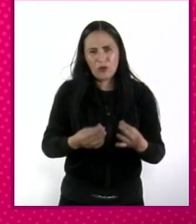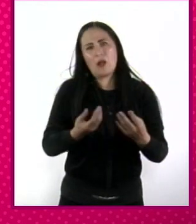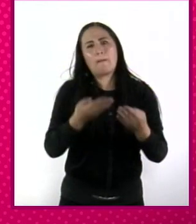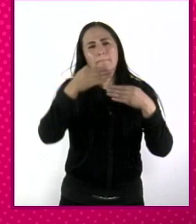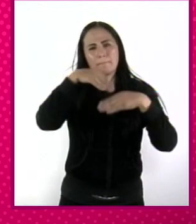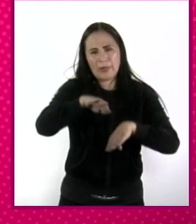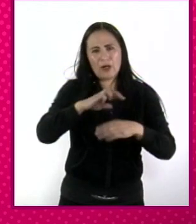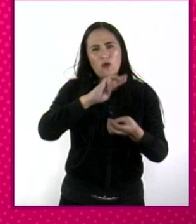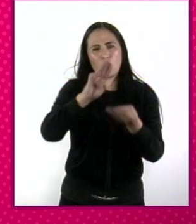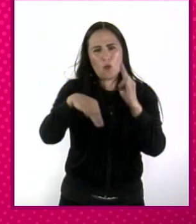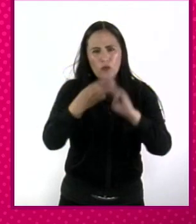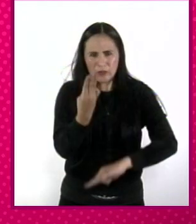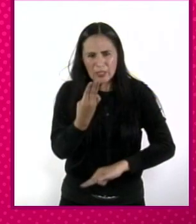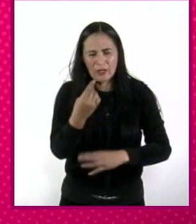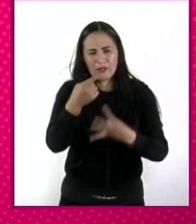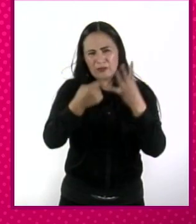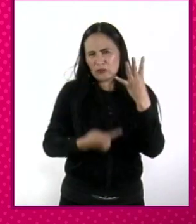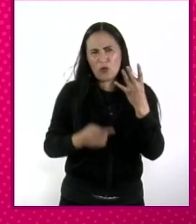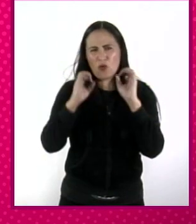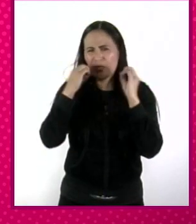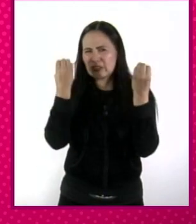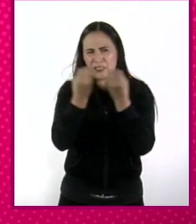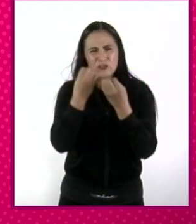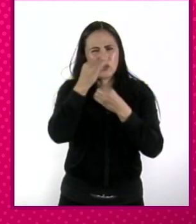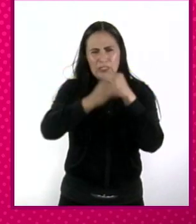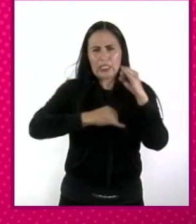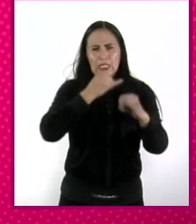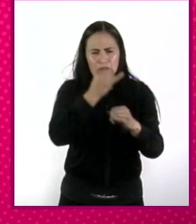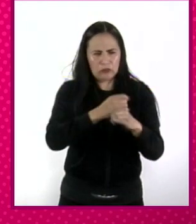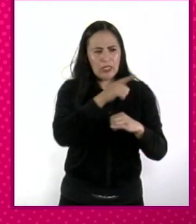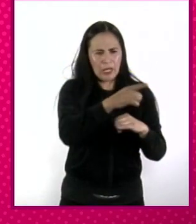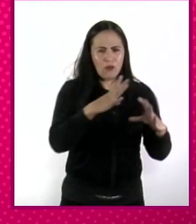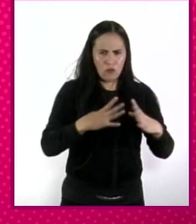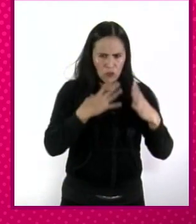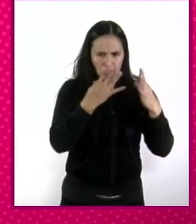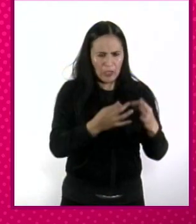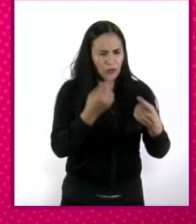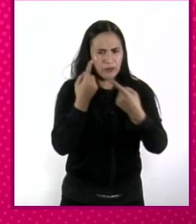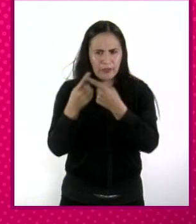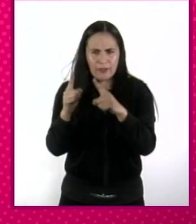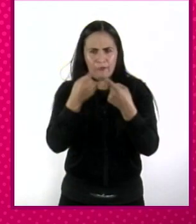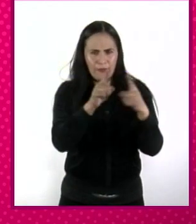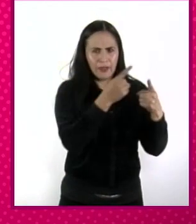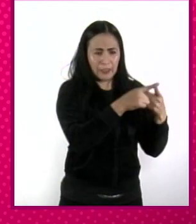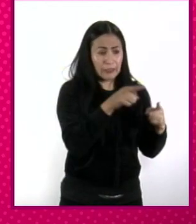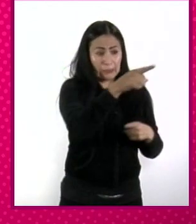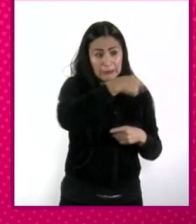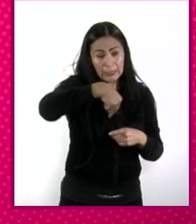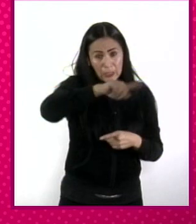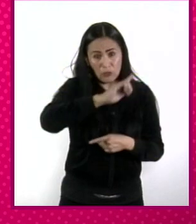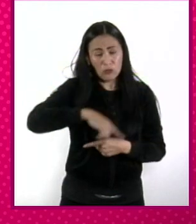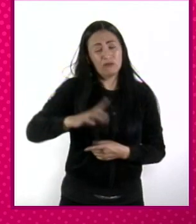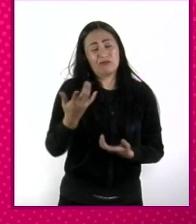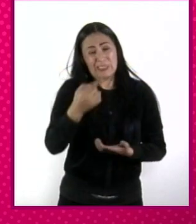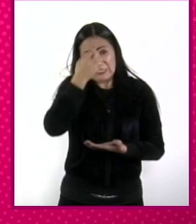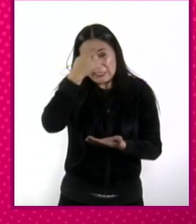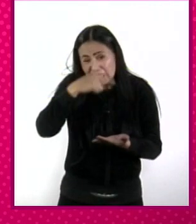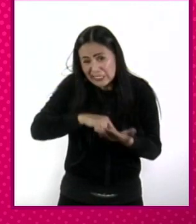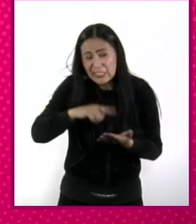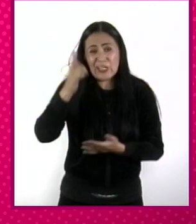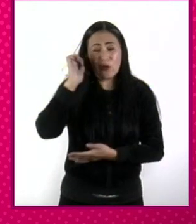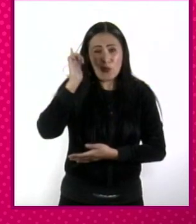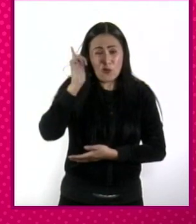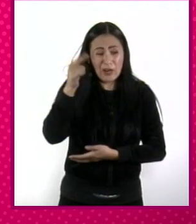Mundial y otras organizaciones internacionales que tenían la misión, se creía, se esperaba de ellas que fueran